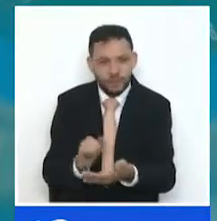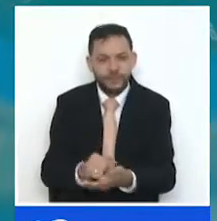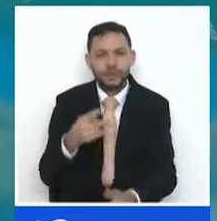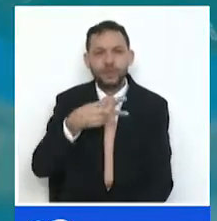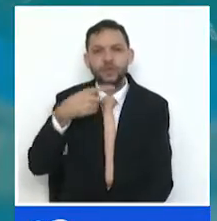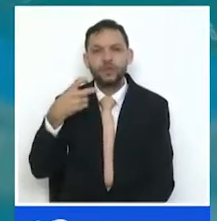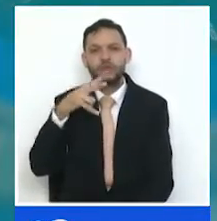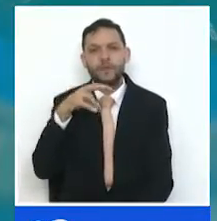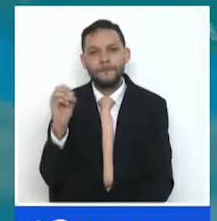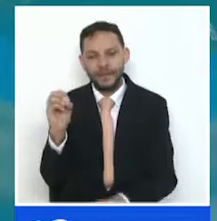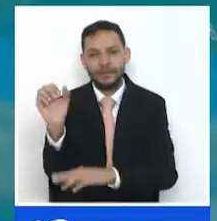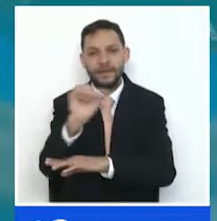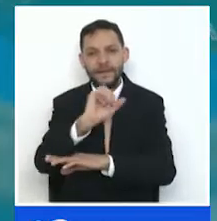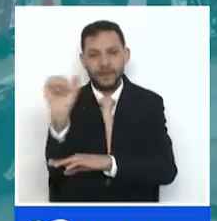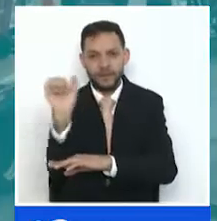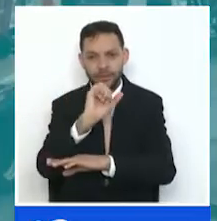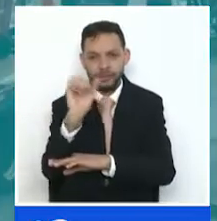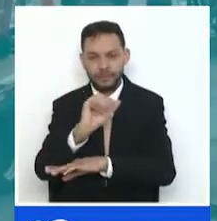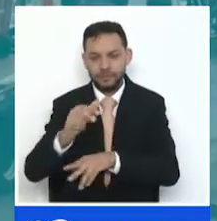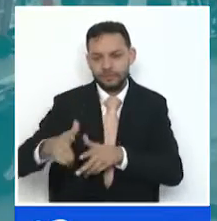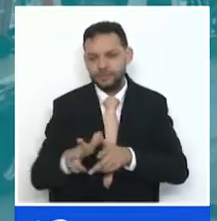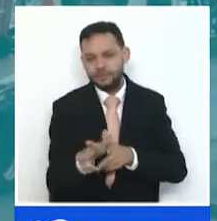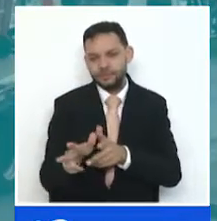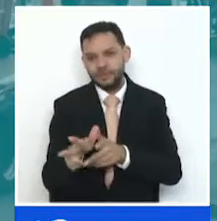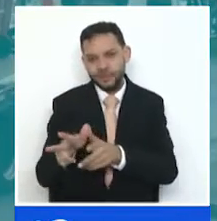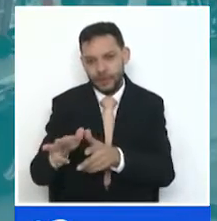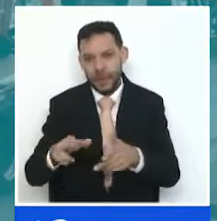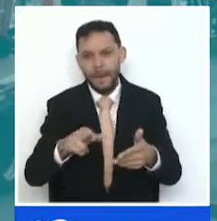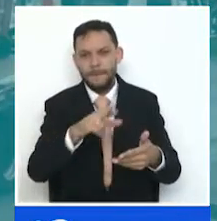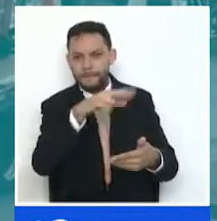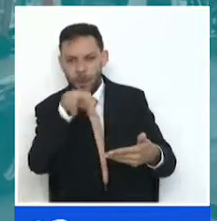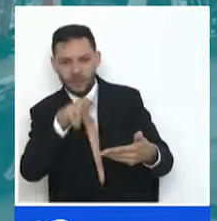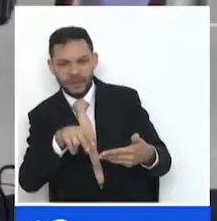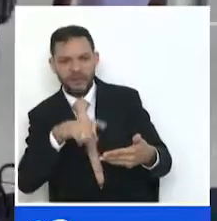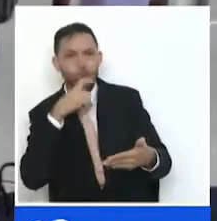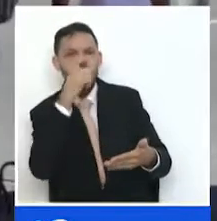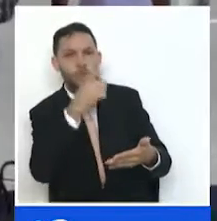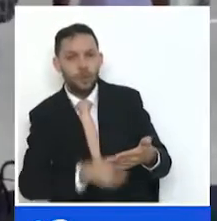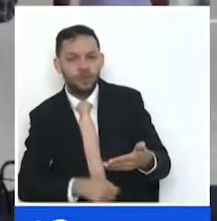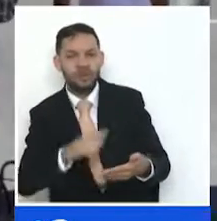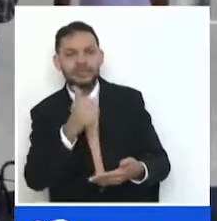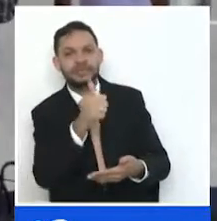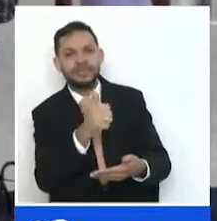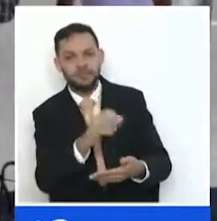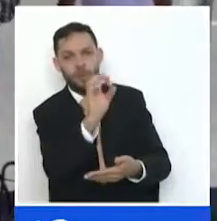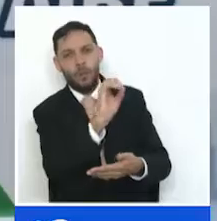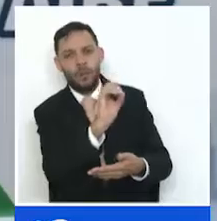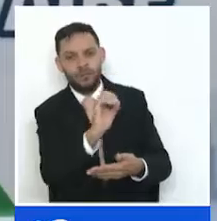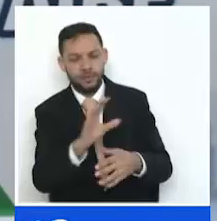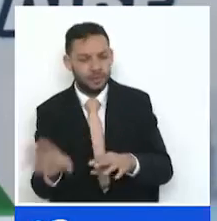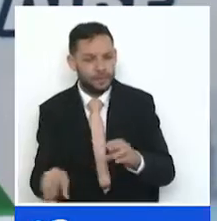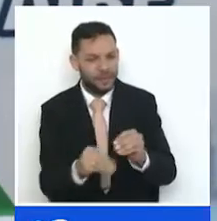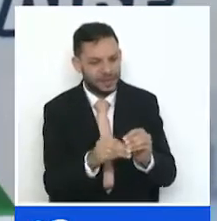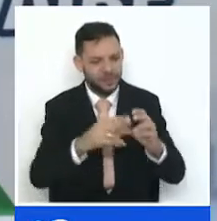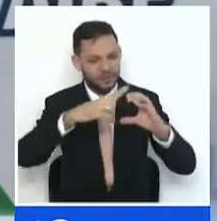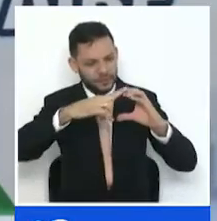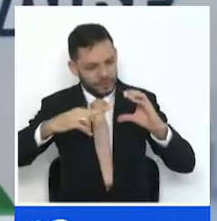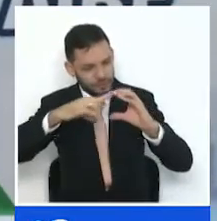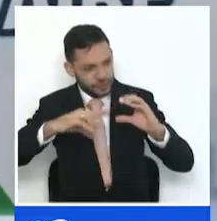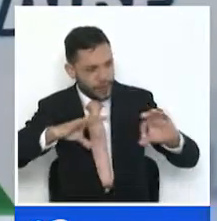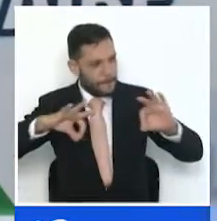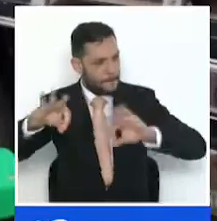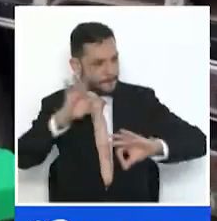220 automotores, con un porcentaje de reprobación de alrededor del 10%. Por lo tanto, Corpo Caldas continuará realizando